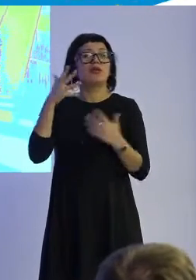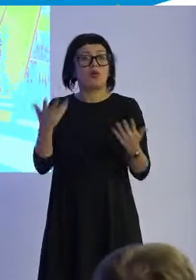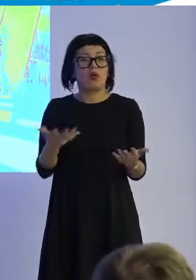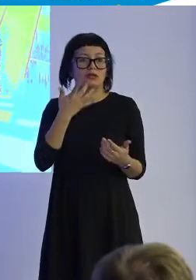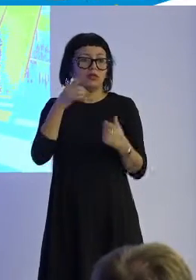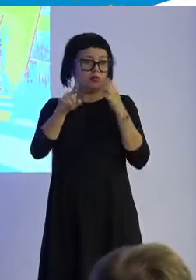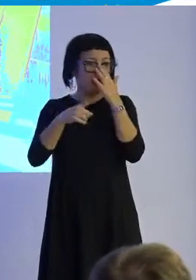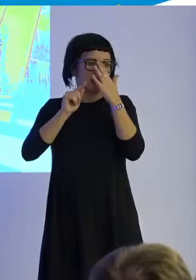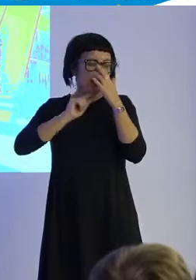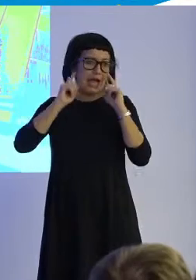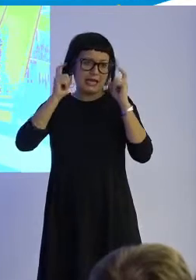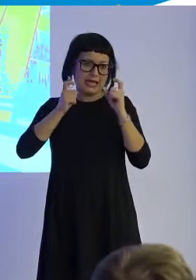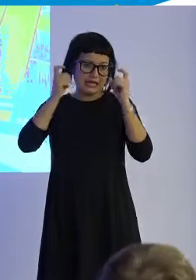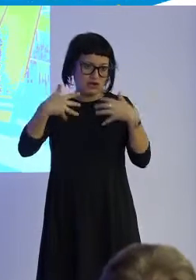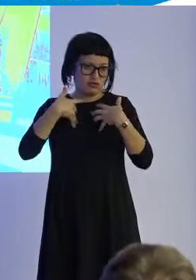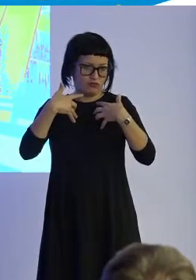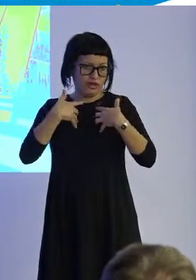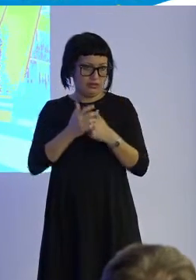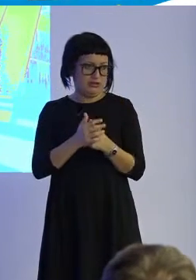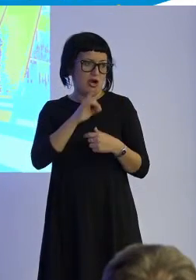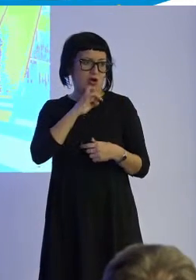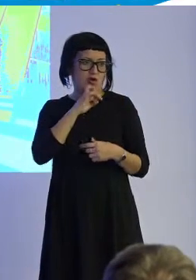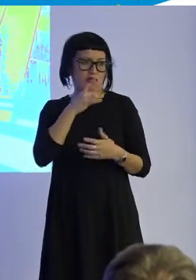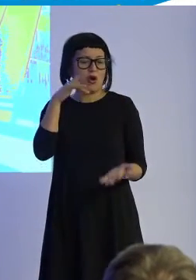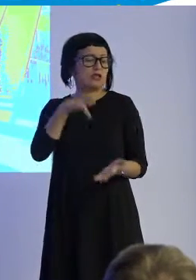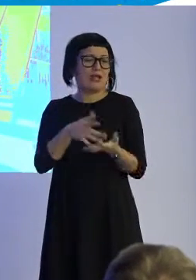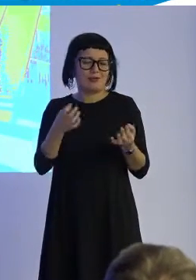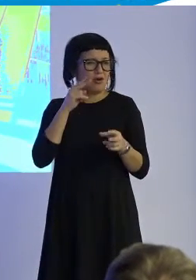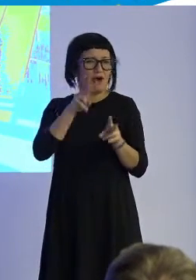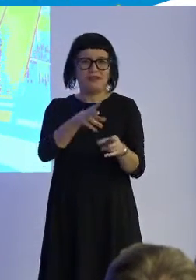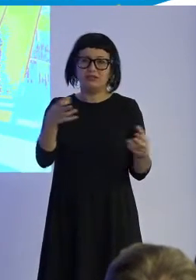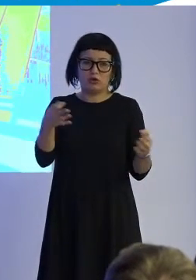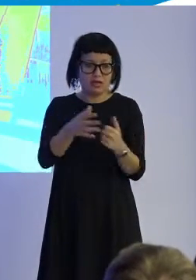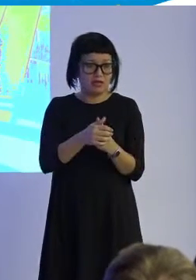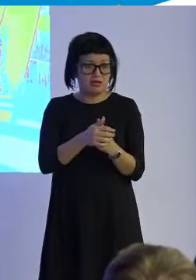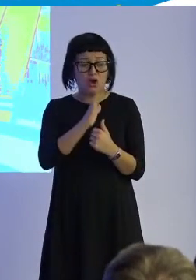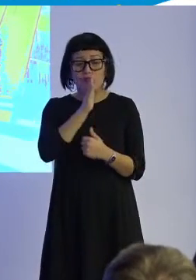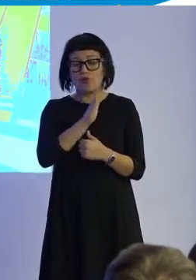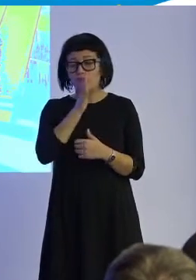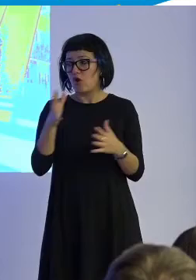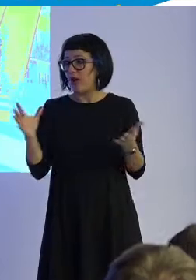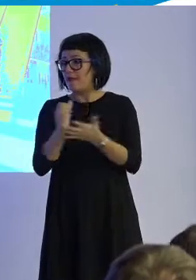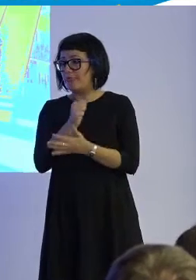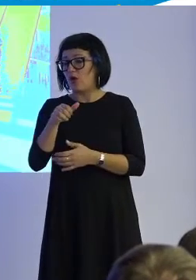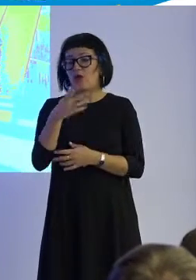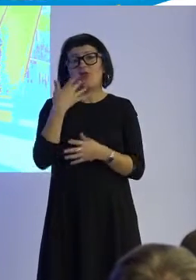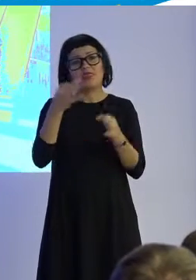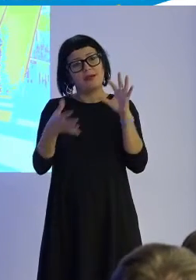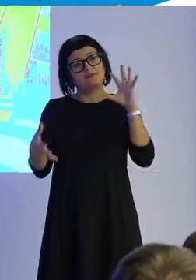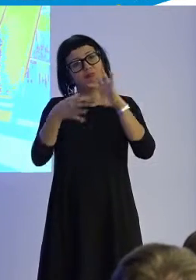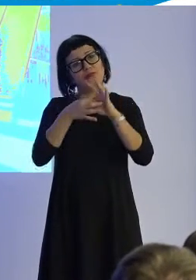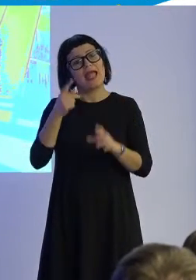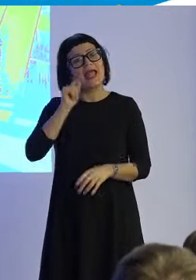porque ha tenido que sufrir ese mozo? ¿Qué es lo que ha pasado? ¿Qué es lo que ha visto? Porque toda la parte de VR tiene que ver muchísimo